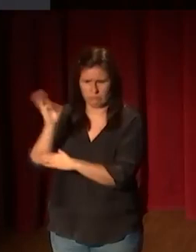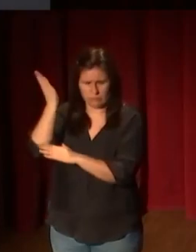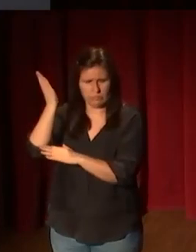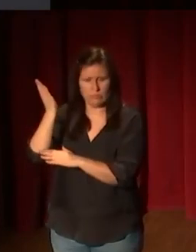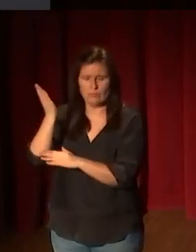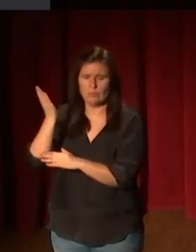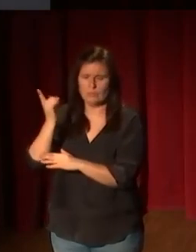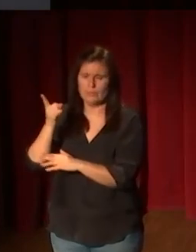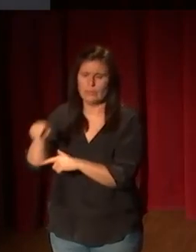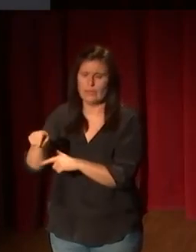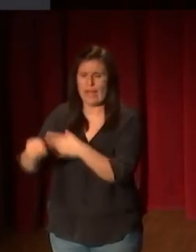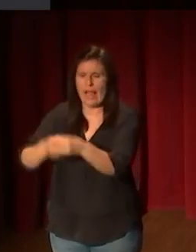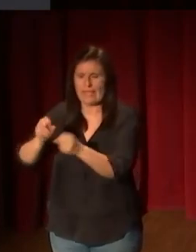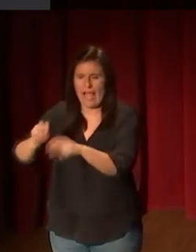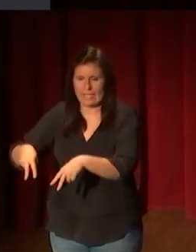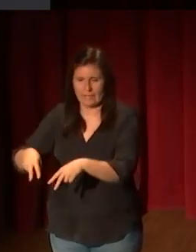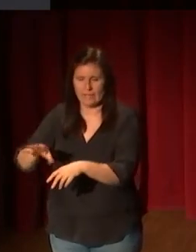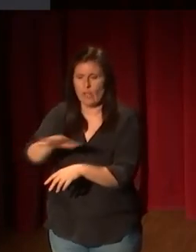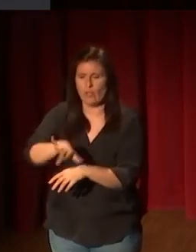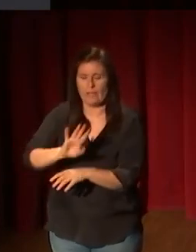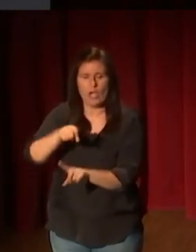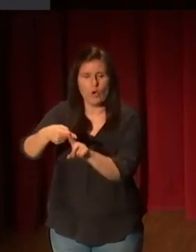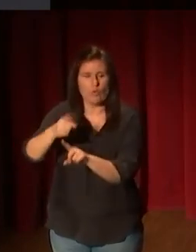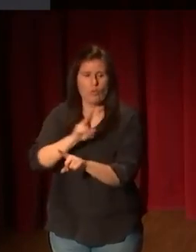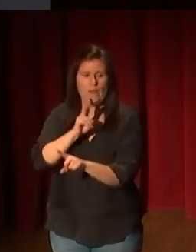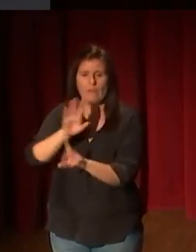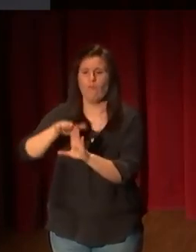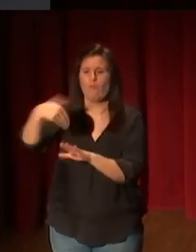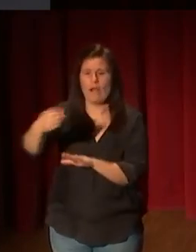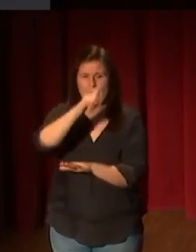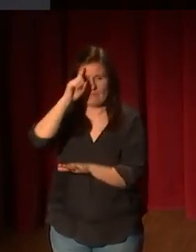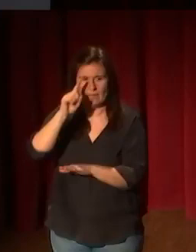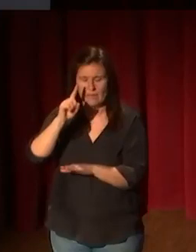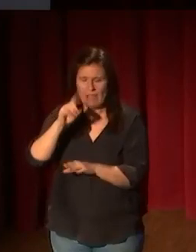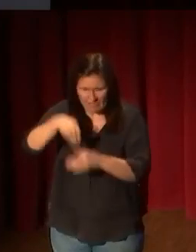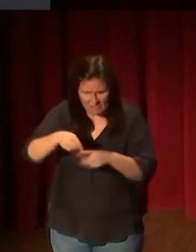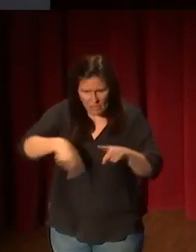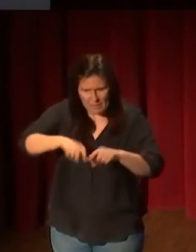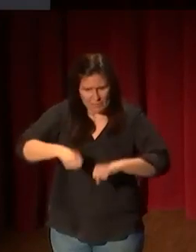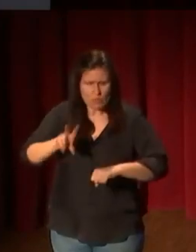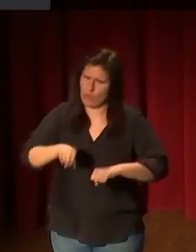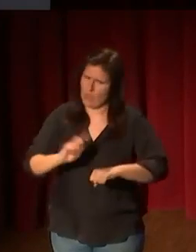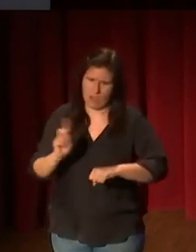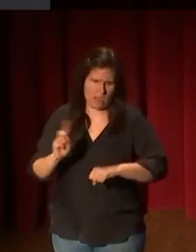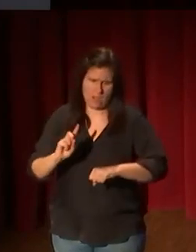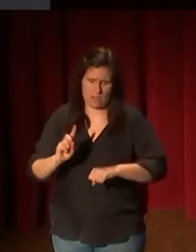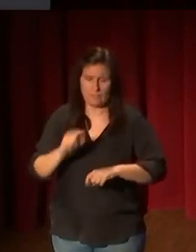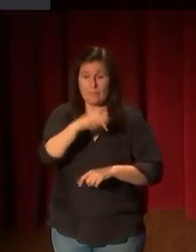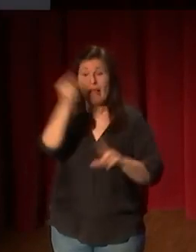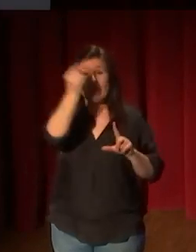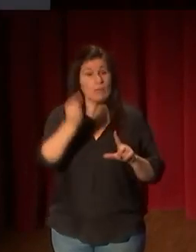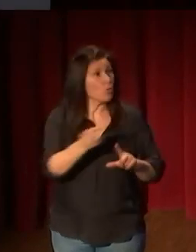la llevaba a cabo en la cruz verde fuera en las afueras de madrid nunca en la plaza mayor aquí tenemos unos dibujos